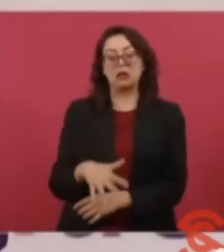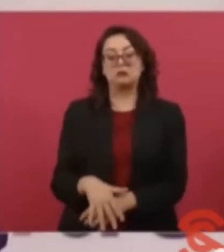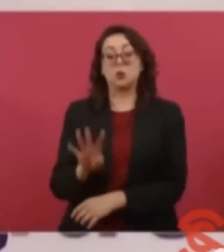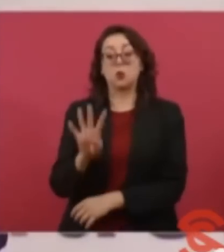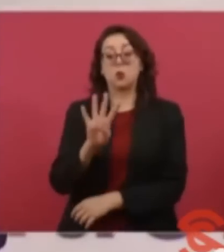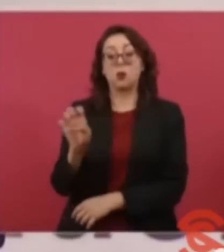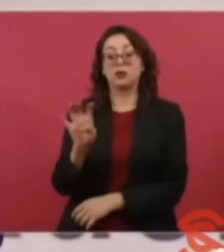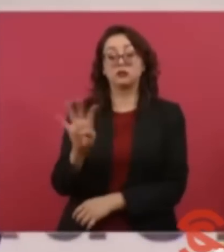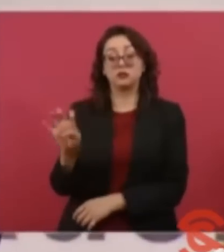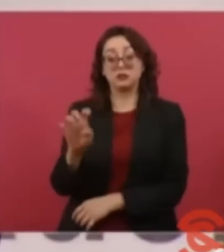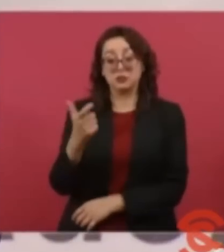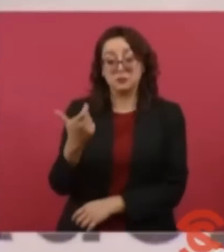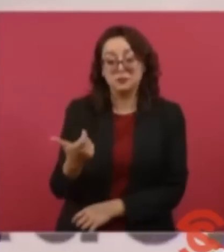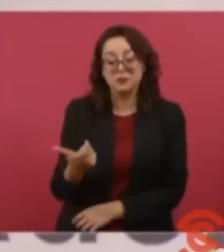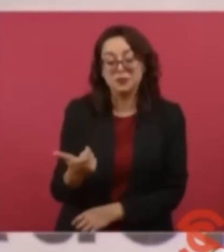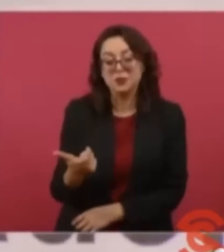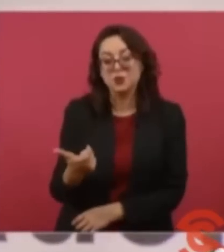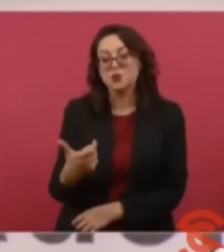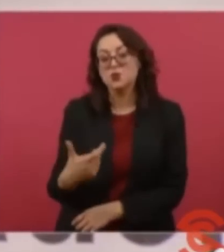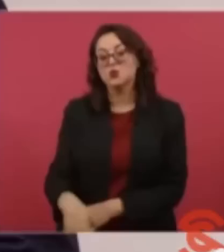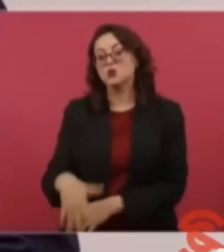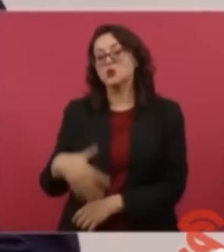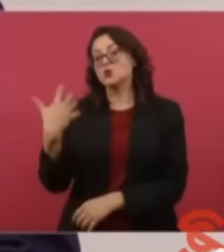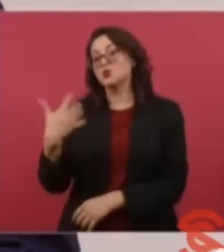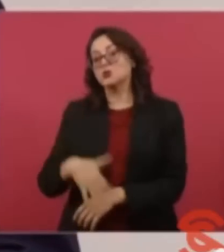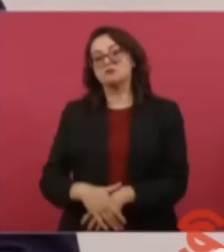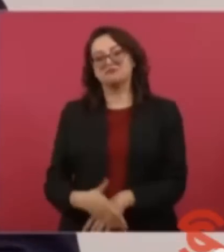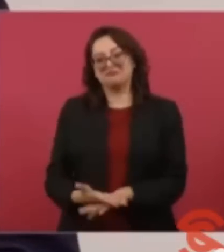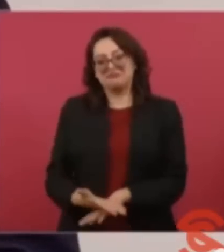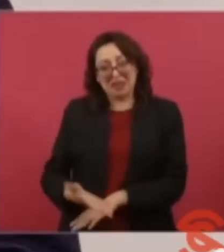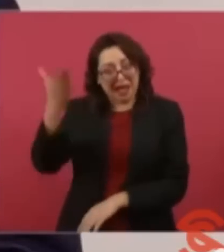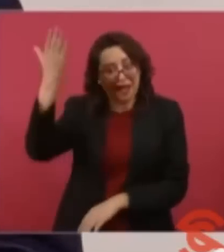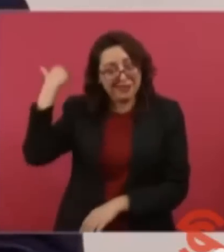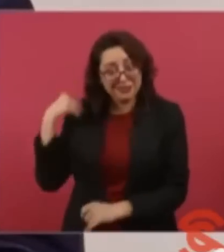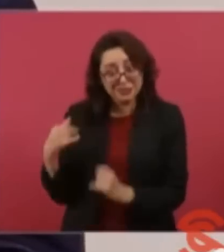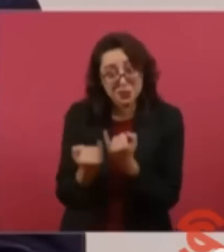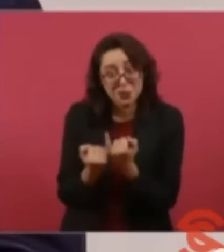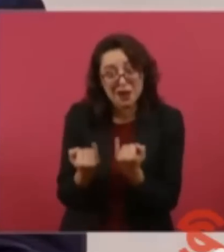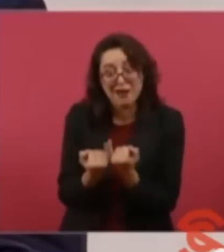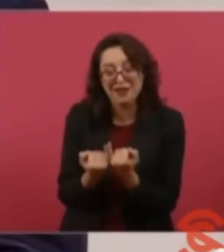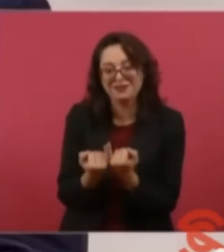pesos. Eso no se veía.